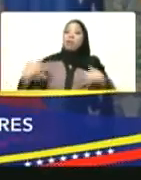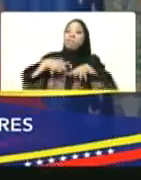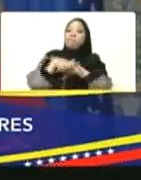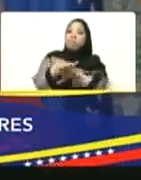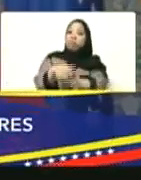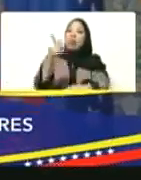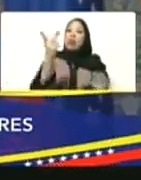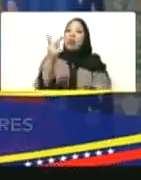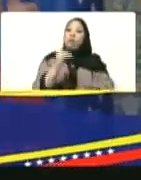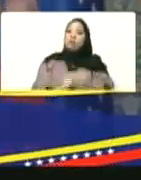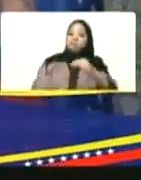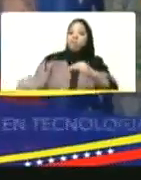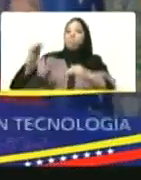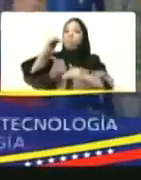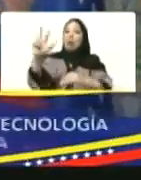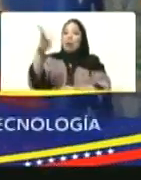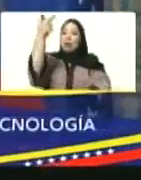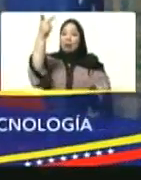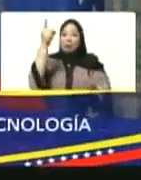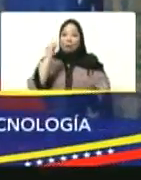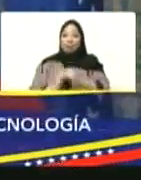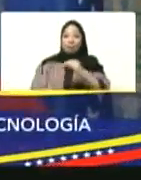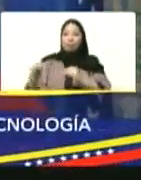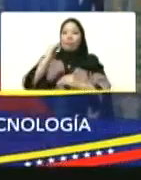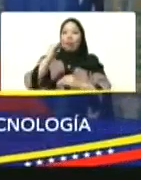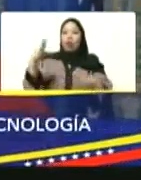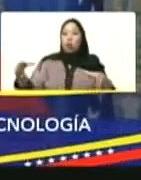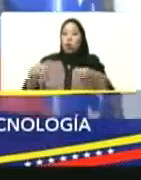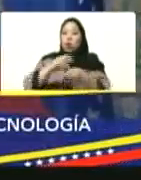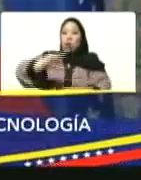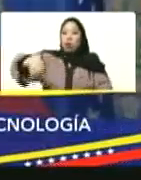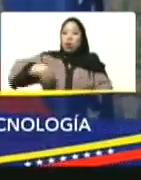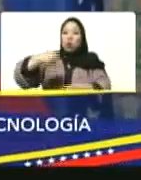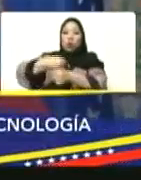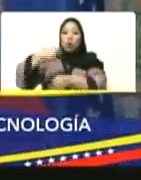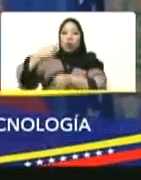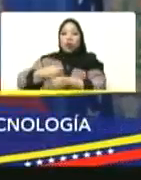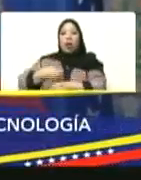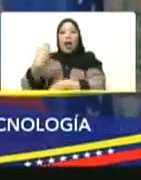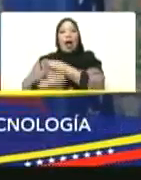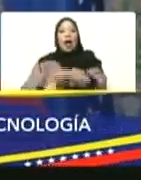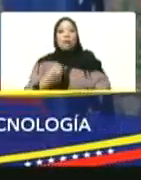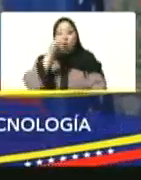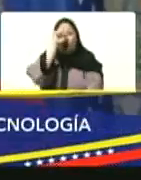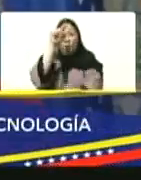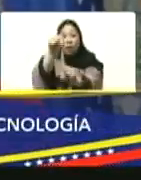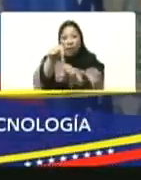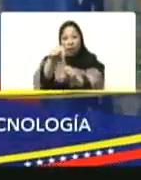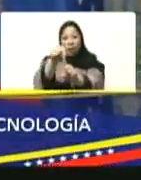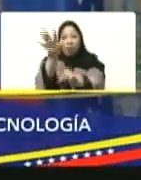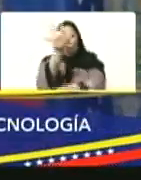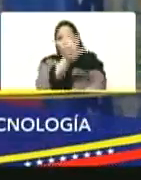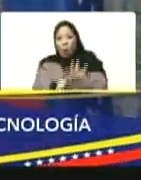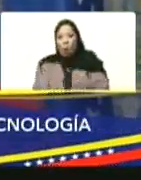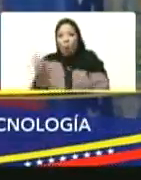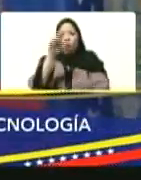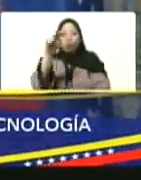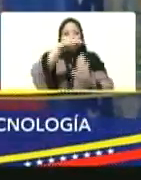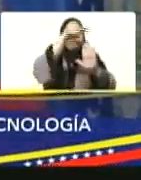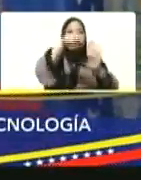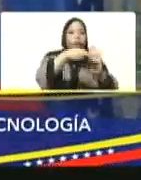niveau. Para que nuestros equipos de trabajo elaboren ese mapa económico,